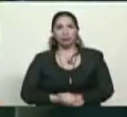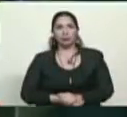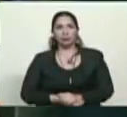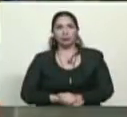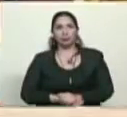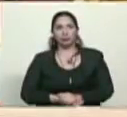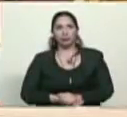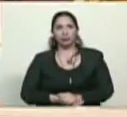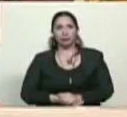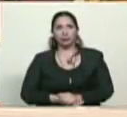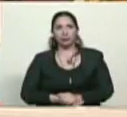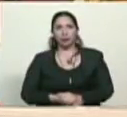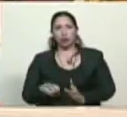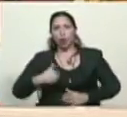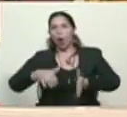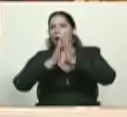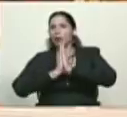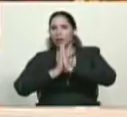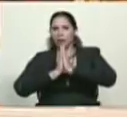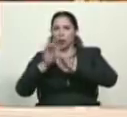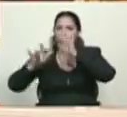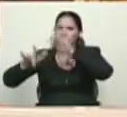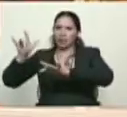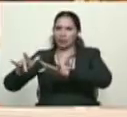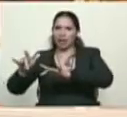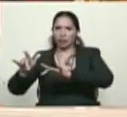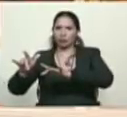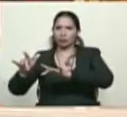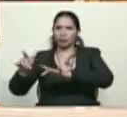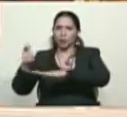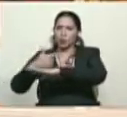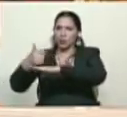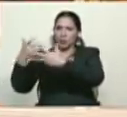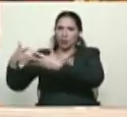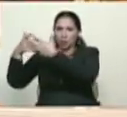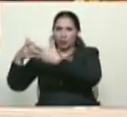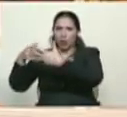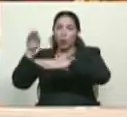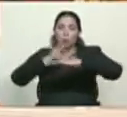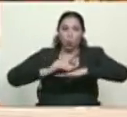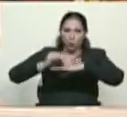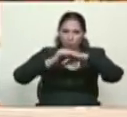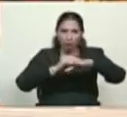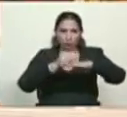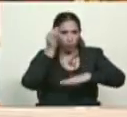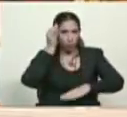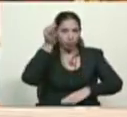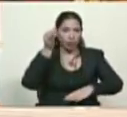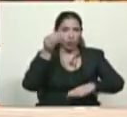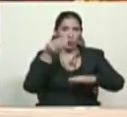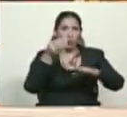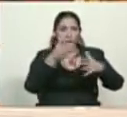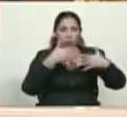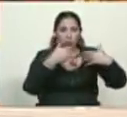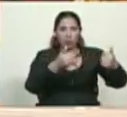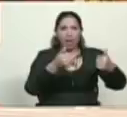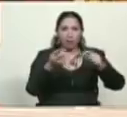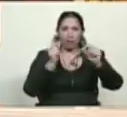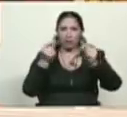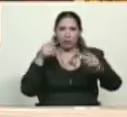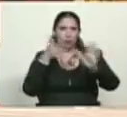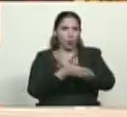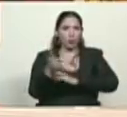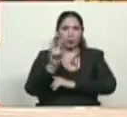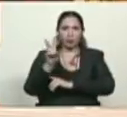armarlo yo agradezco a m pompeo que haya convocado al consejo de seguridad para debatir sobre Venezuela porque vamos a poder